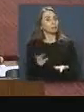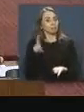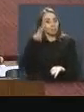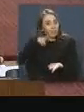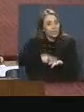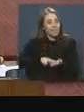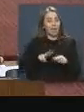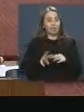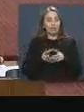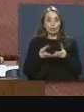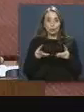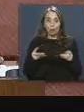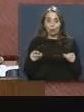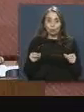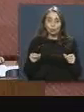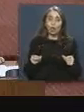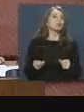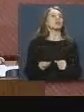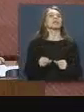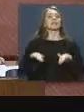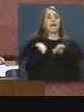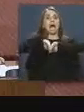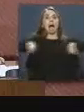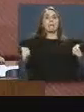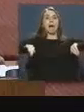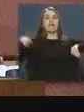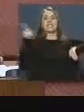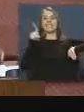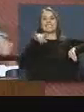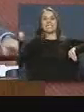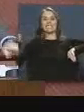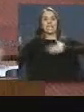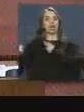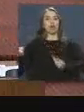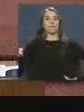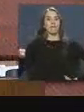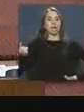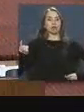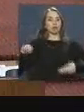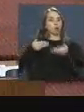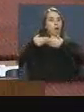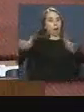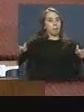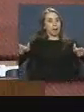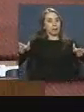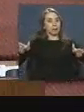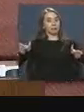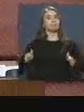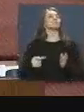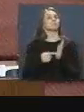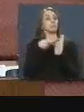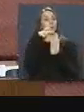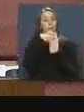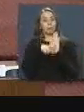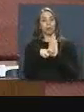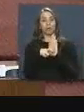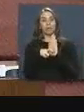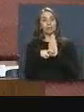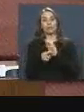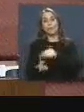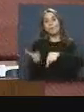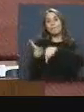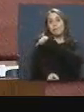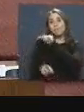solución es la real prescindencia del servicio respecto del Ejecutivo. Pero con este proyecto no estamos atacando el